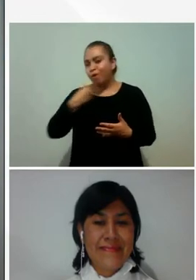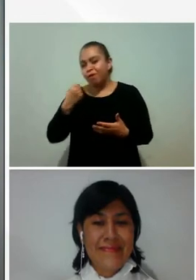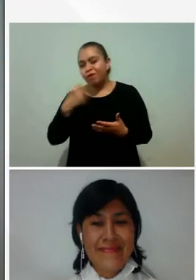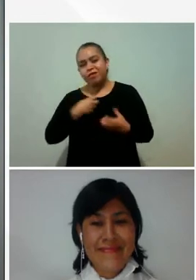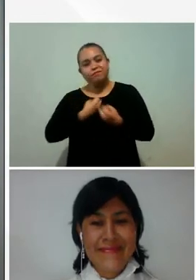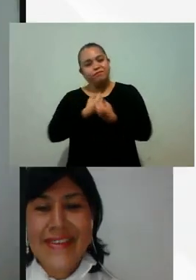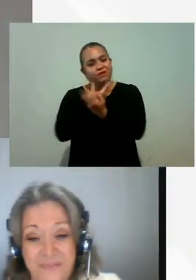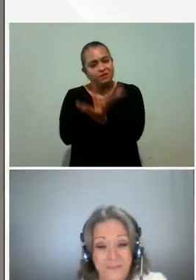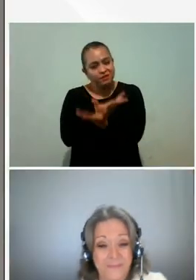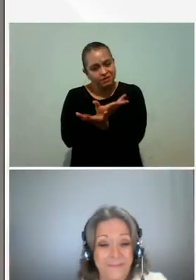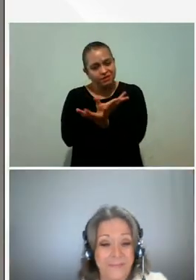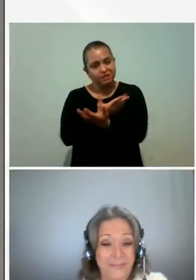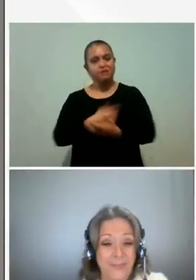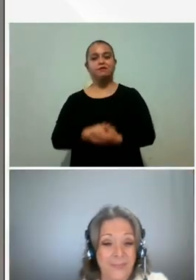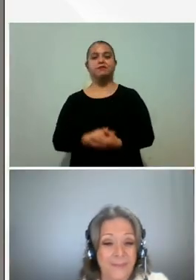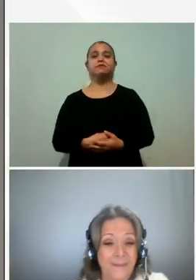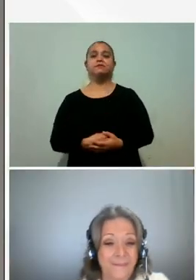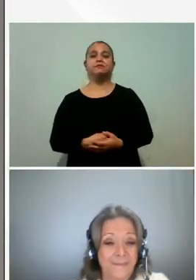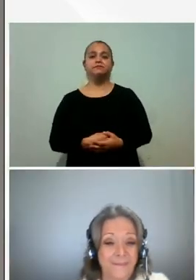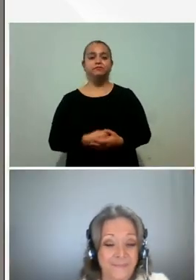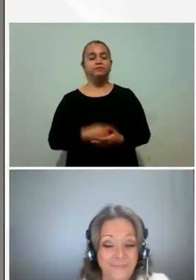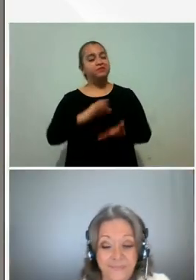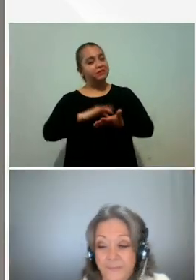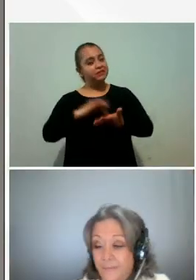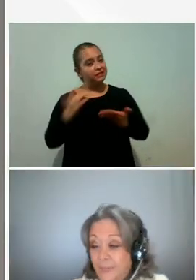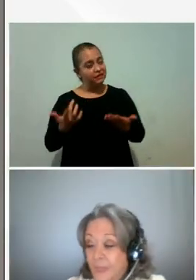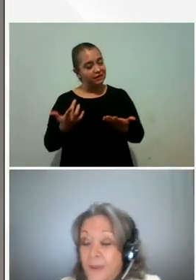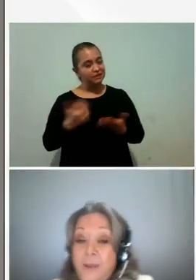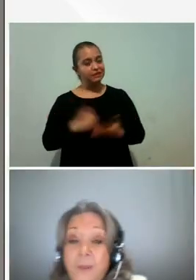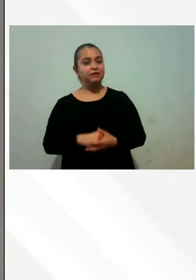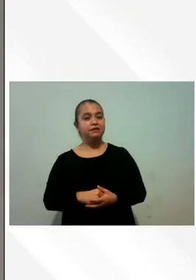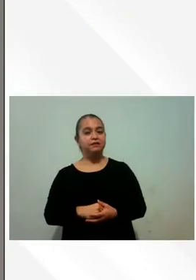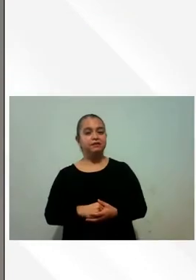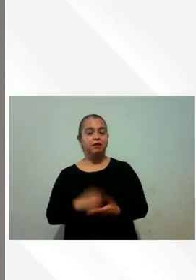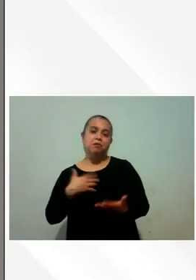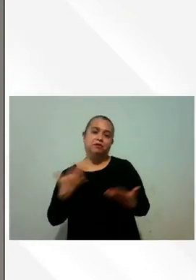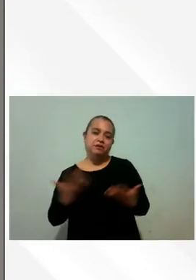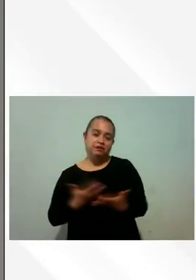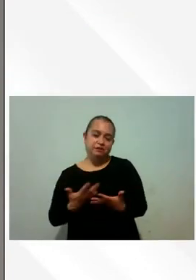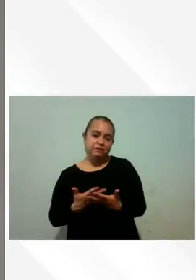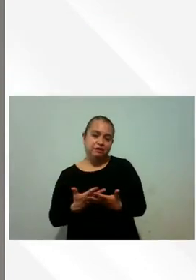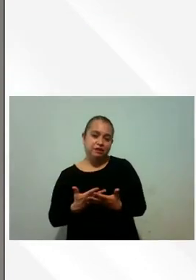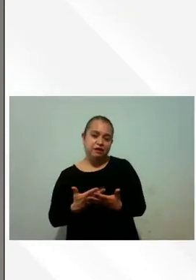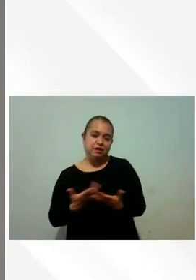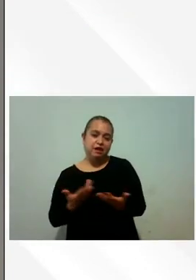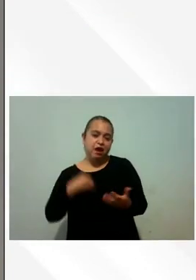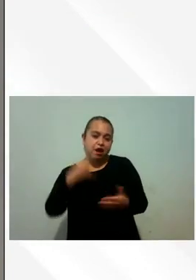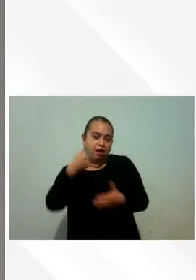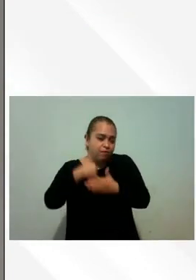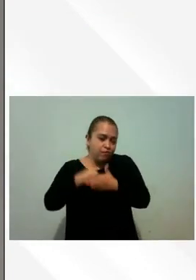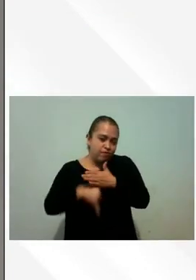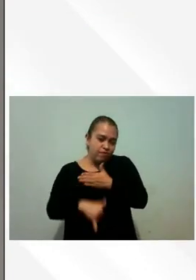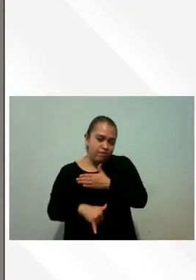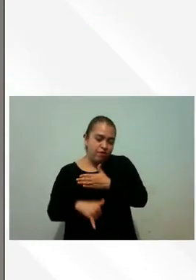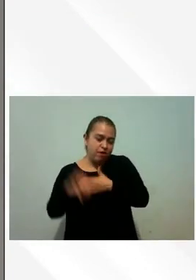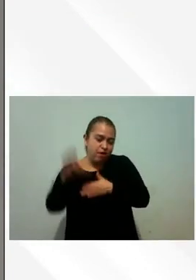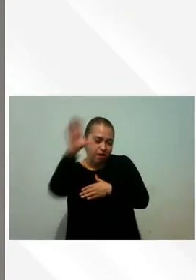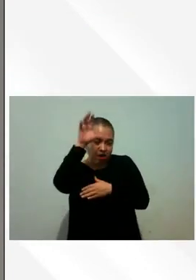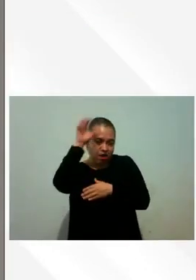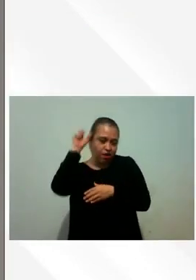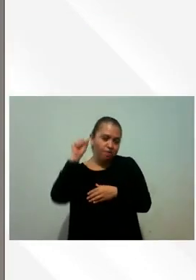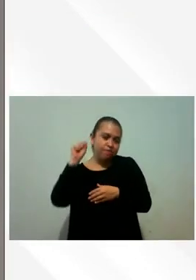gracias. Pues muchas gracias, vamos a tratar como un poco de profundizar en este concepto